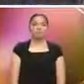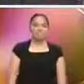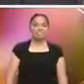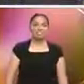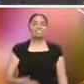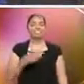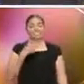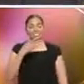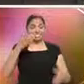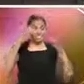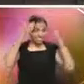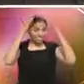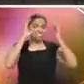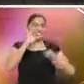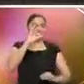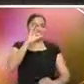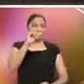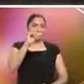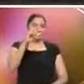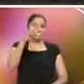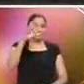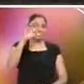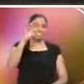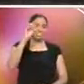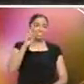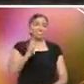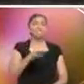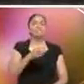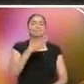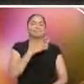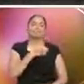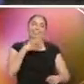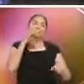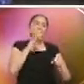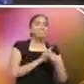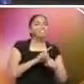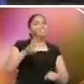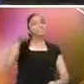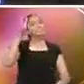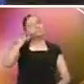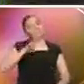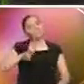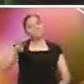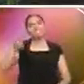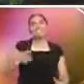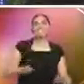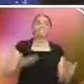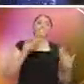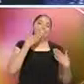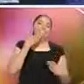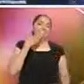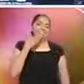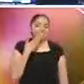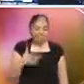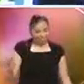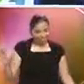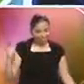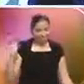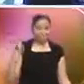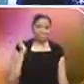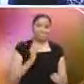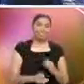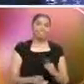Chef Luis Carlos, buenos Hola. días. ¿Cómo te va? Feliz bien, viernes. Bien, llegamos al viernes por fin. Eso es todo. Listos para el fin de